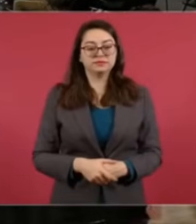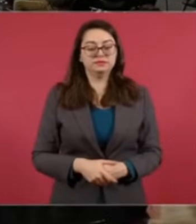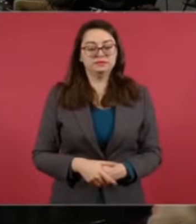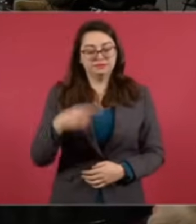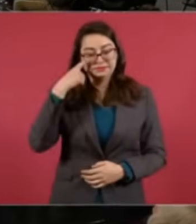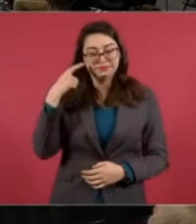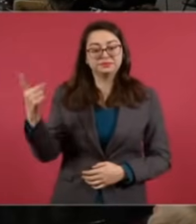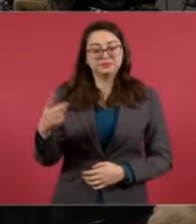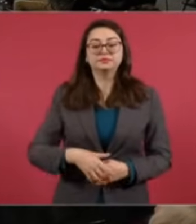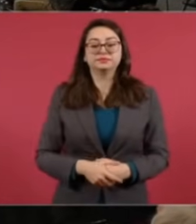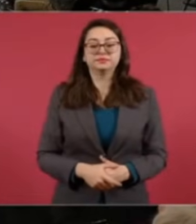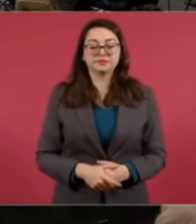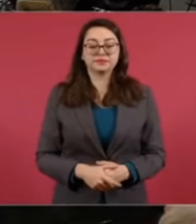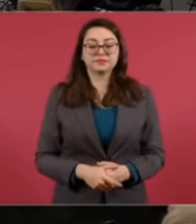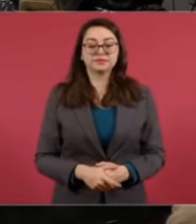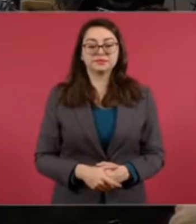Miren cómo estamos.